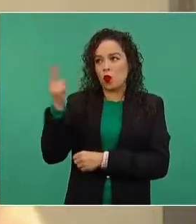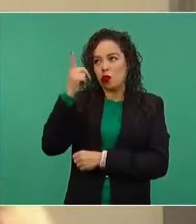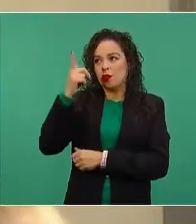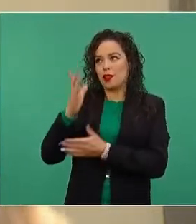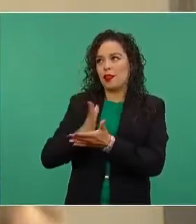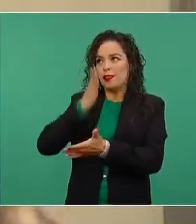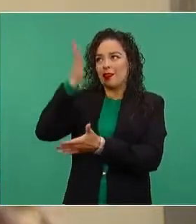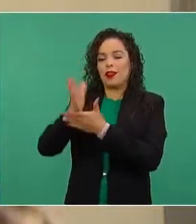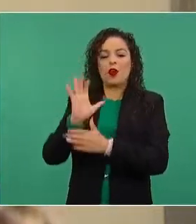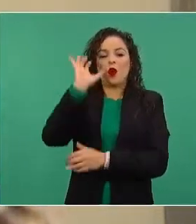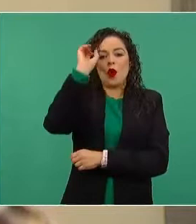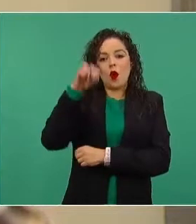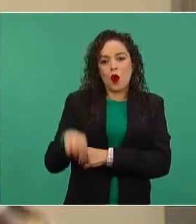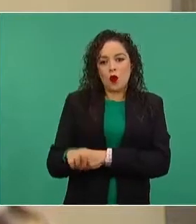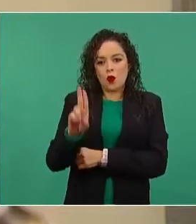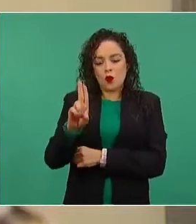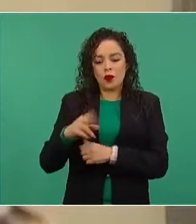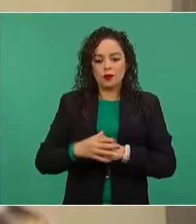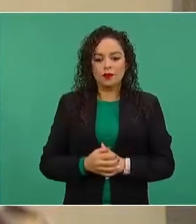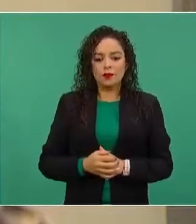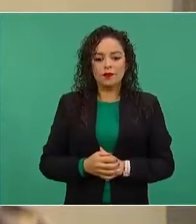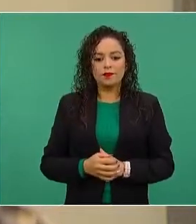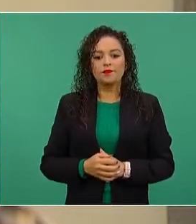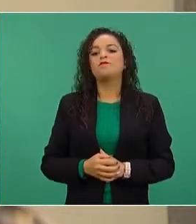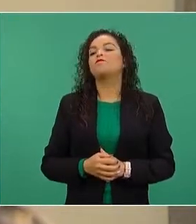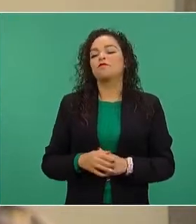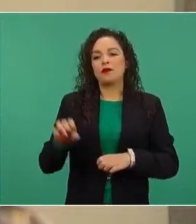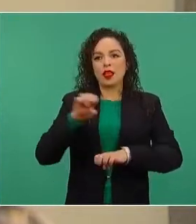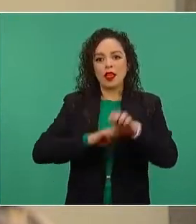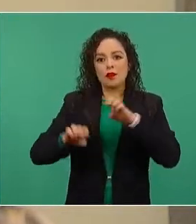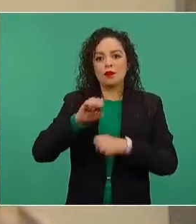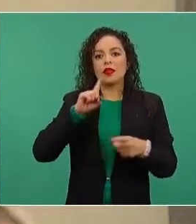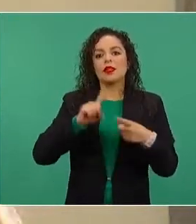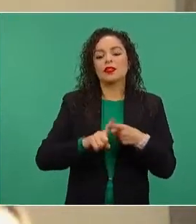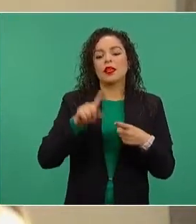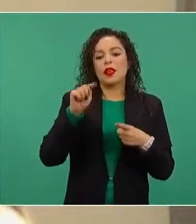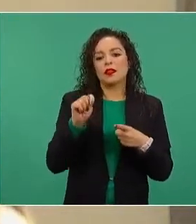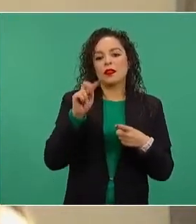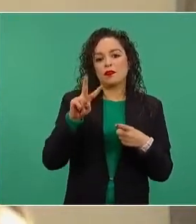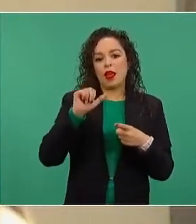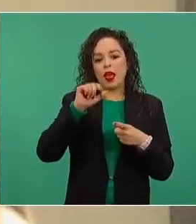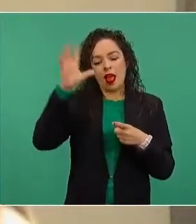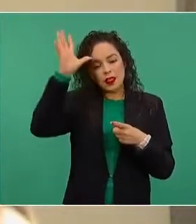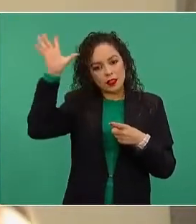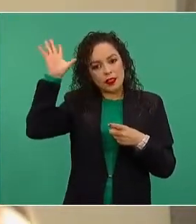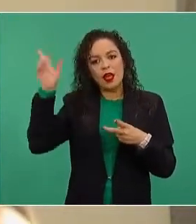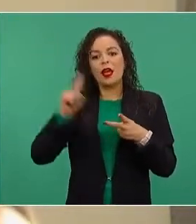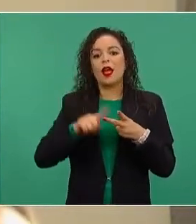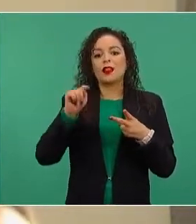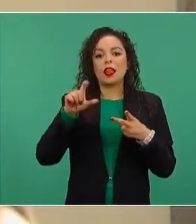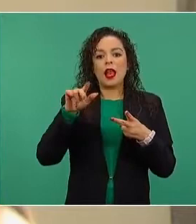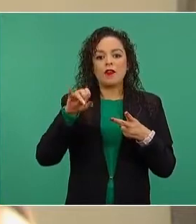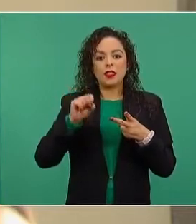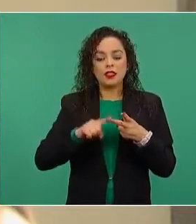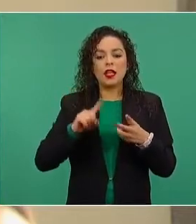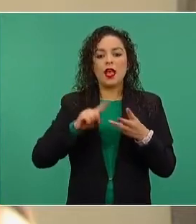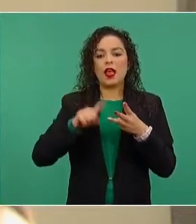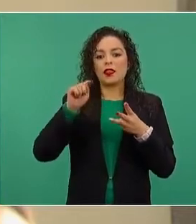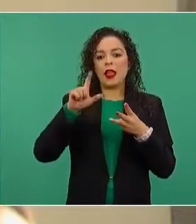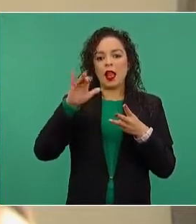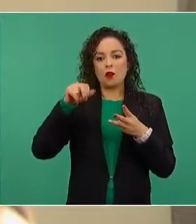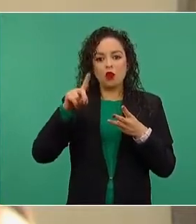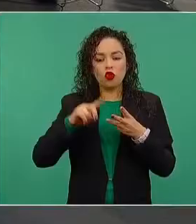y nuevamente pues Televisa, TV Azteca, Univisión, Telemundo pues no lo publicaron, no dijeron nada. Pero yo